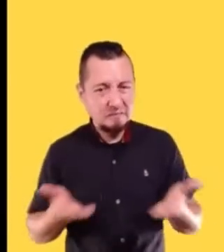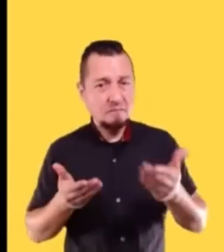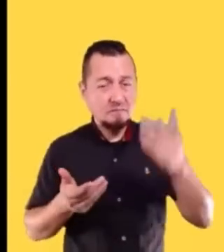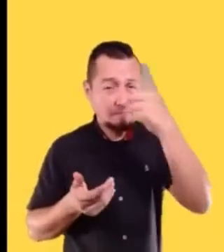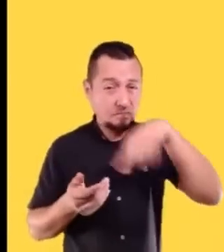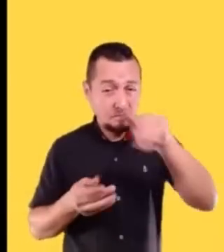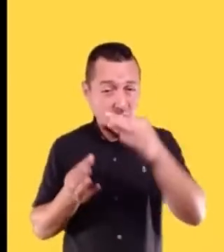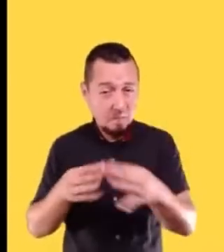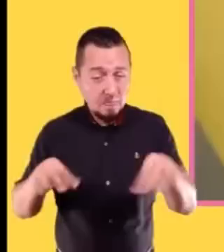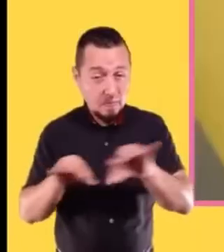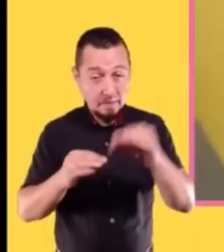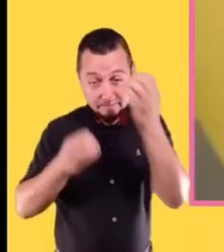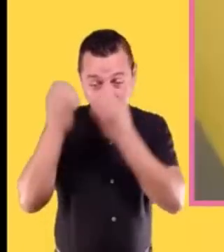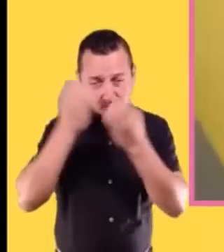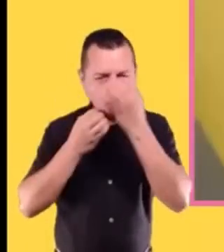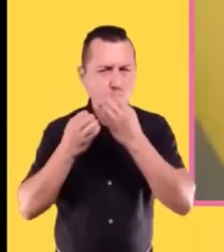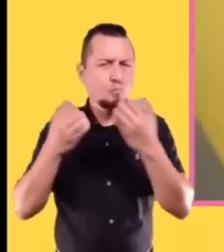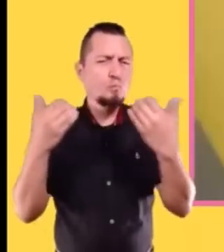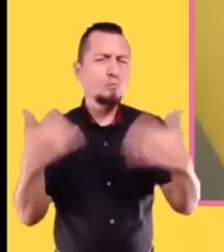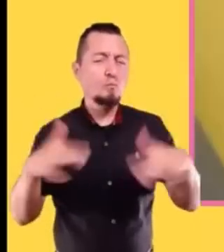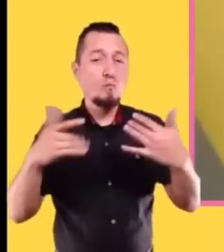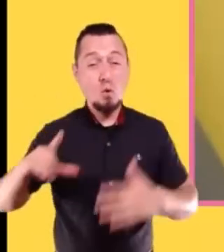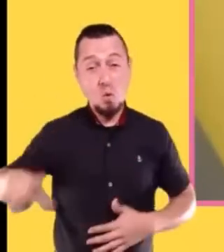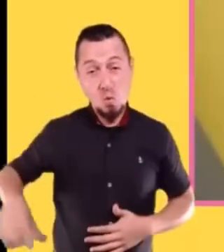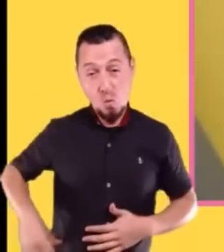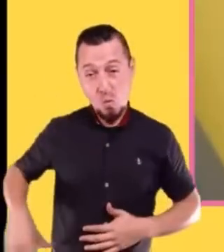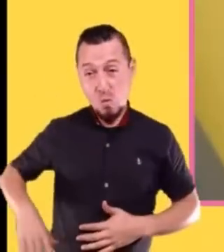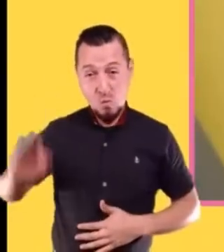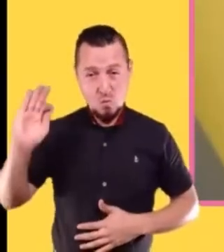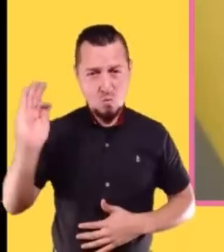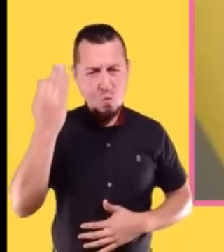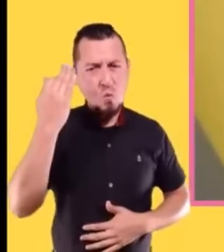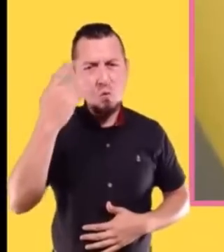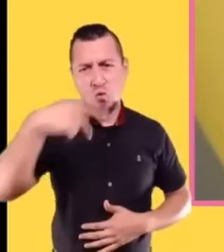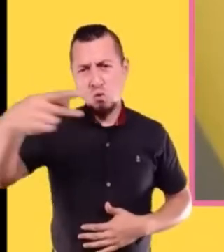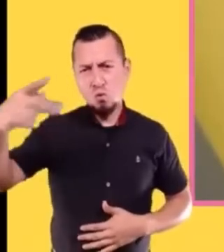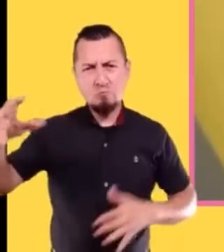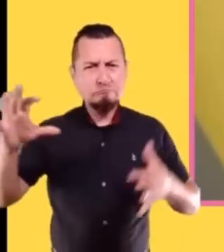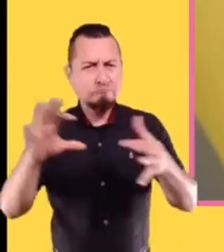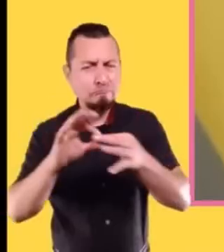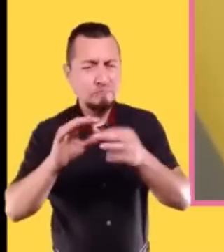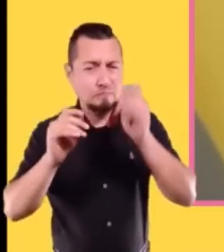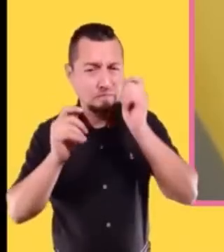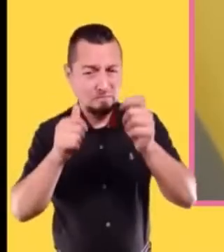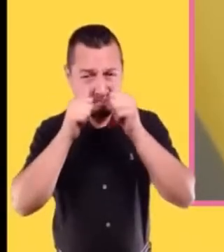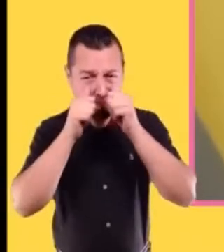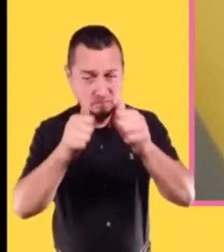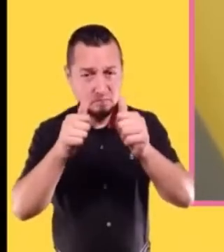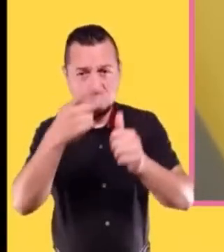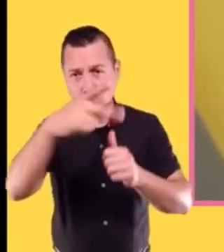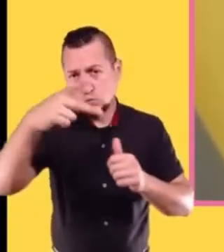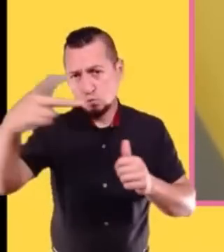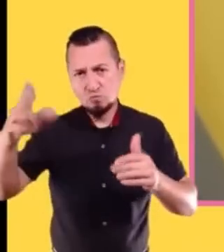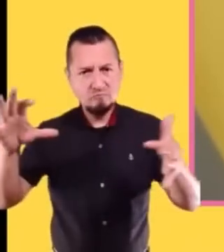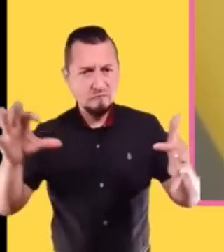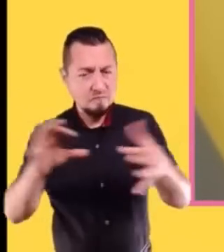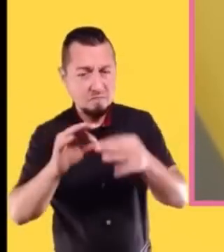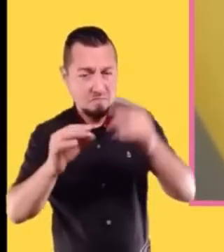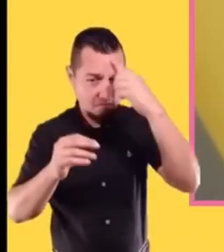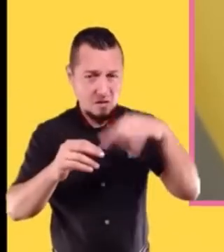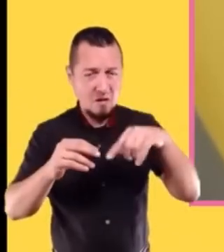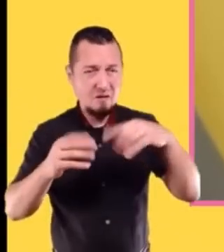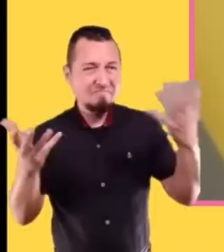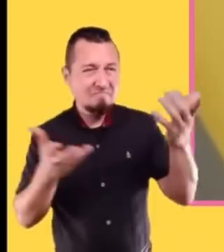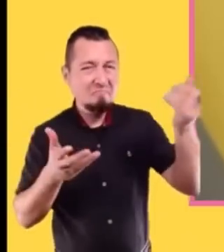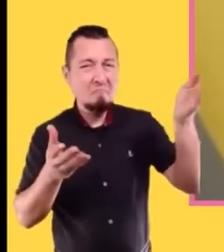evaluación. Hoy en el gobierno federal adolecemos de evaluación. Para nosotros es importante, ustedes fueron testigos que el ciclo escolar